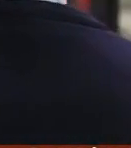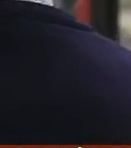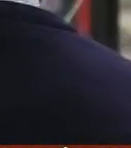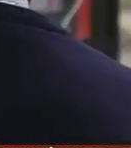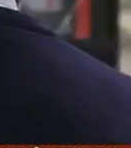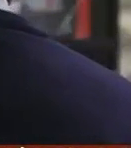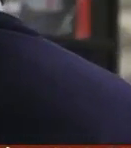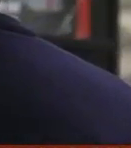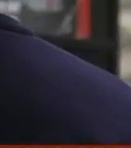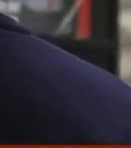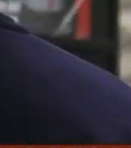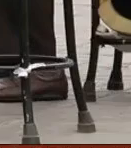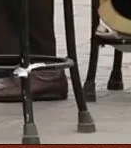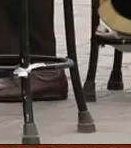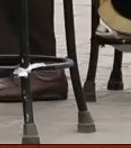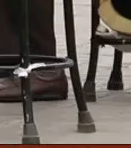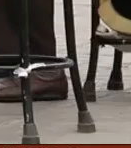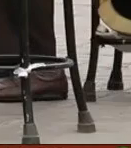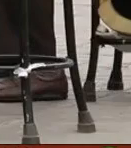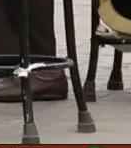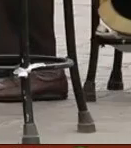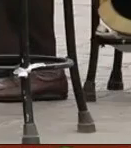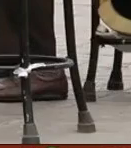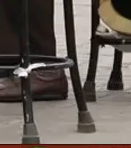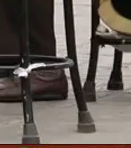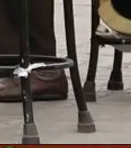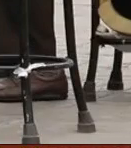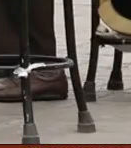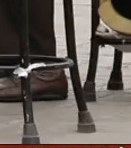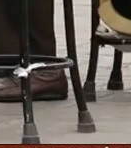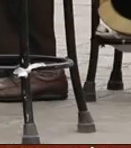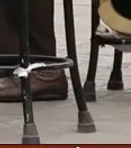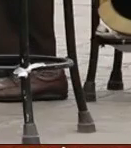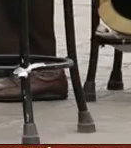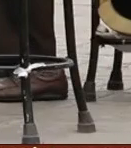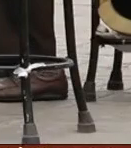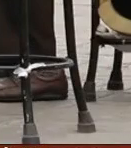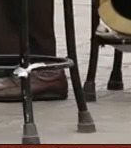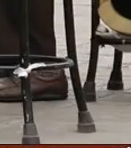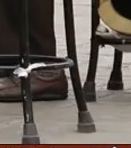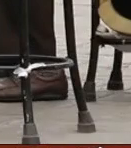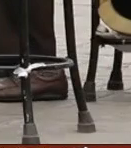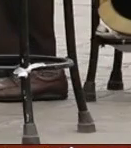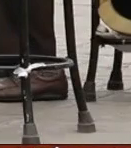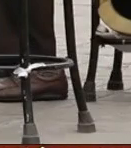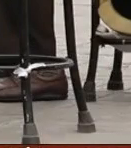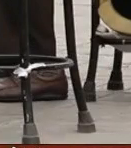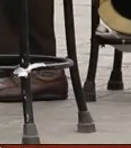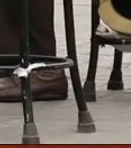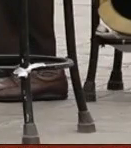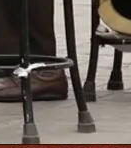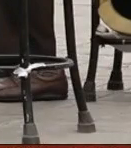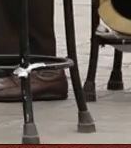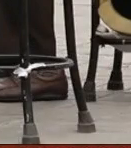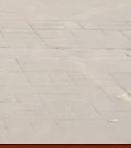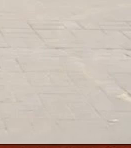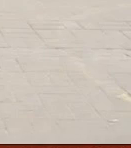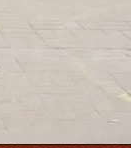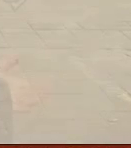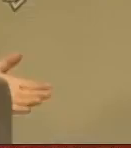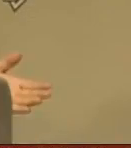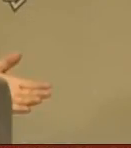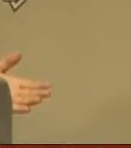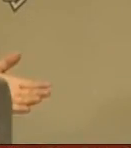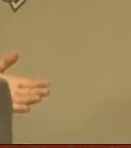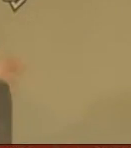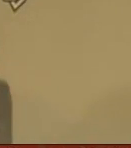Fujimori con alrededor del 35% de la intención del voto, todo apunta a que ella llegará a la segunda vuelta electoral.